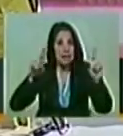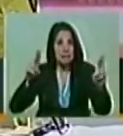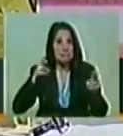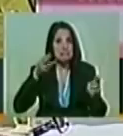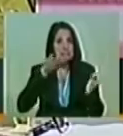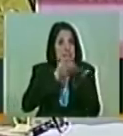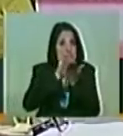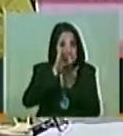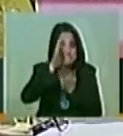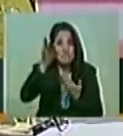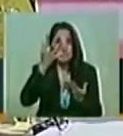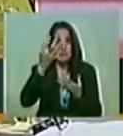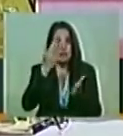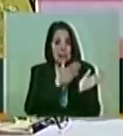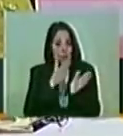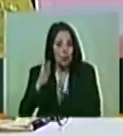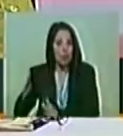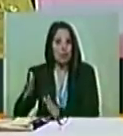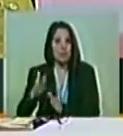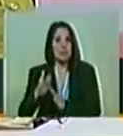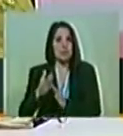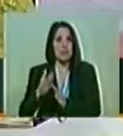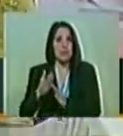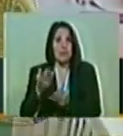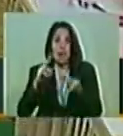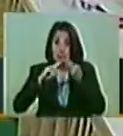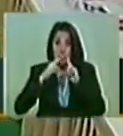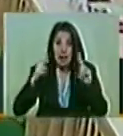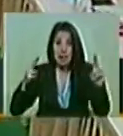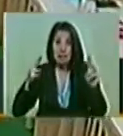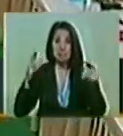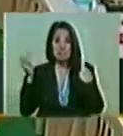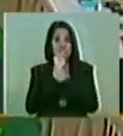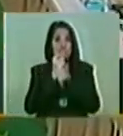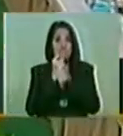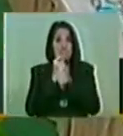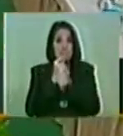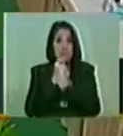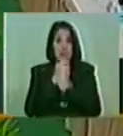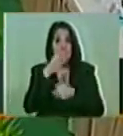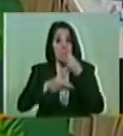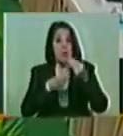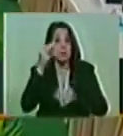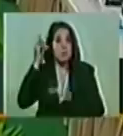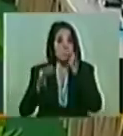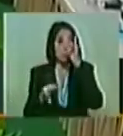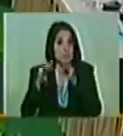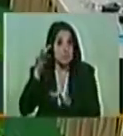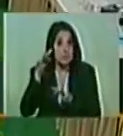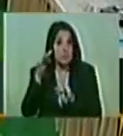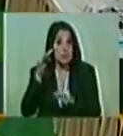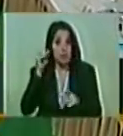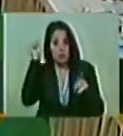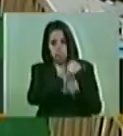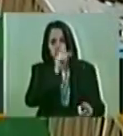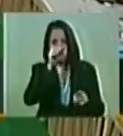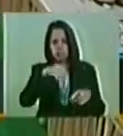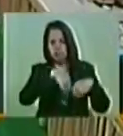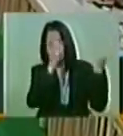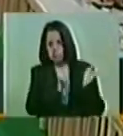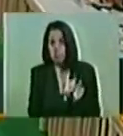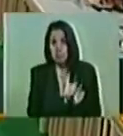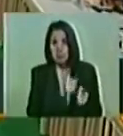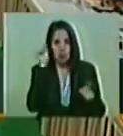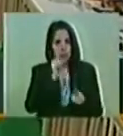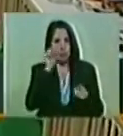por restablecer el orden, por restablecer la paz, por hacer justicia y por derrotar a los violentos.